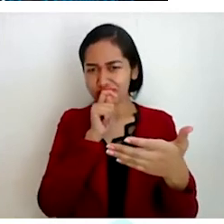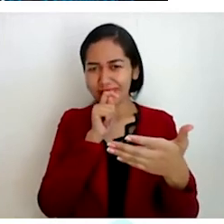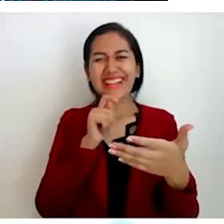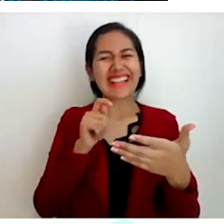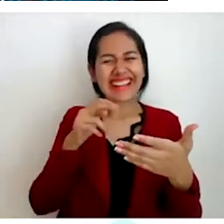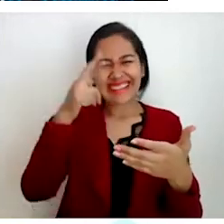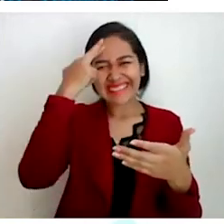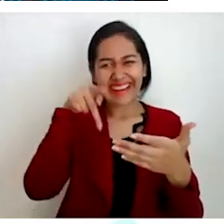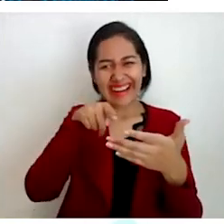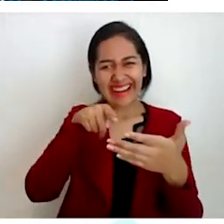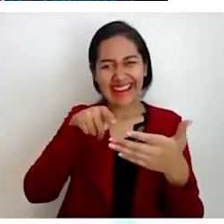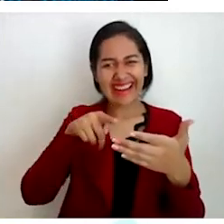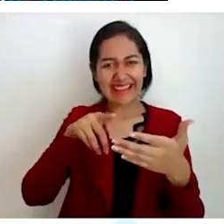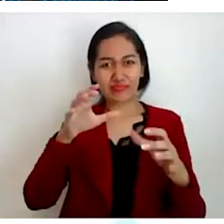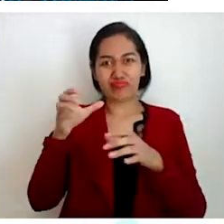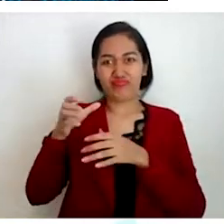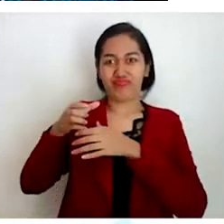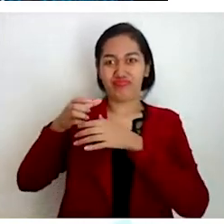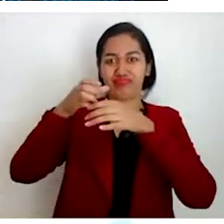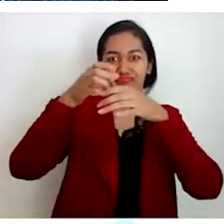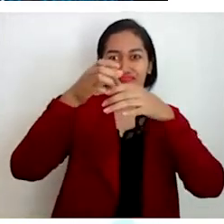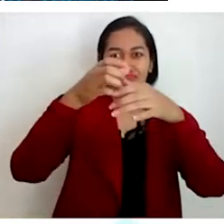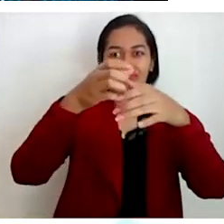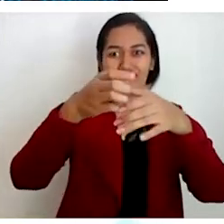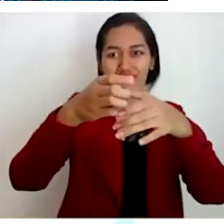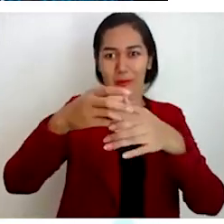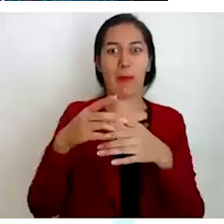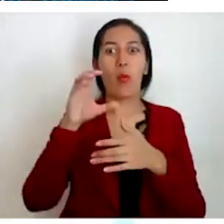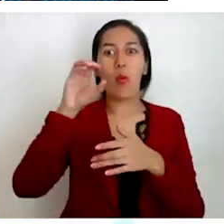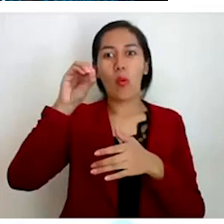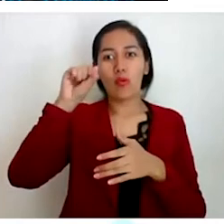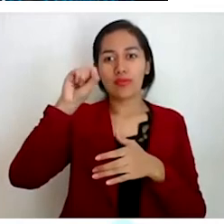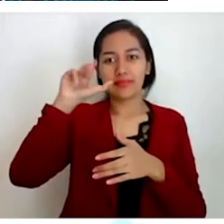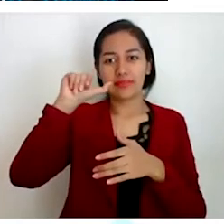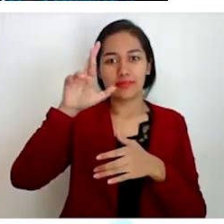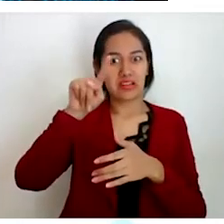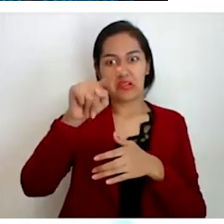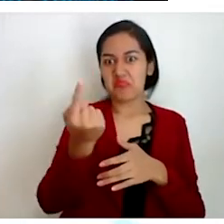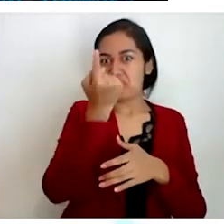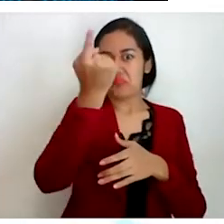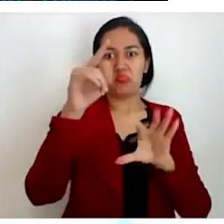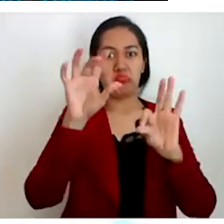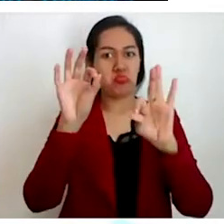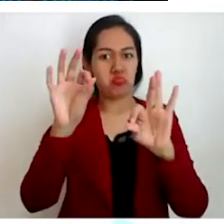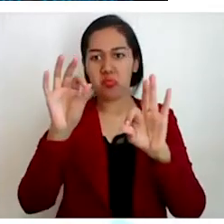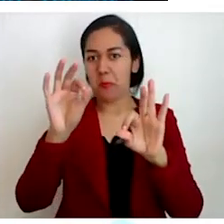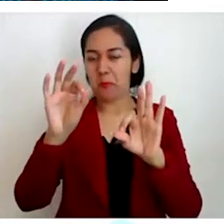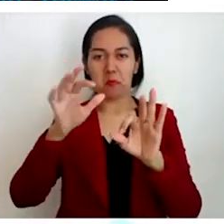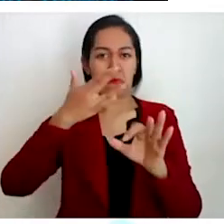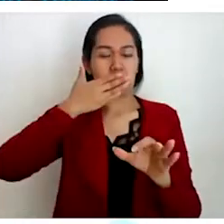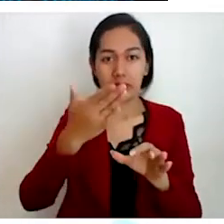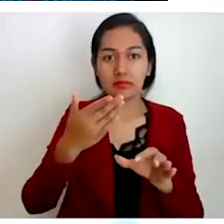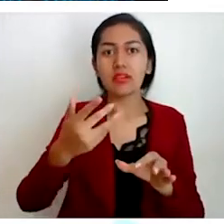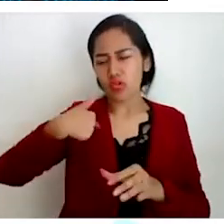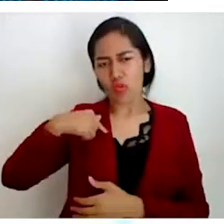interrogantes, ¿no? Pues es la industria norteamericana que va tras el dinero, ¿no? Ciertamente la película Parásitos